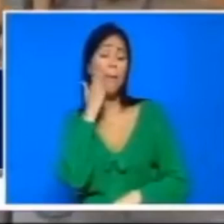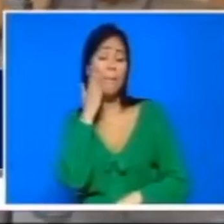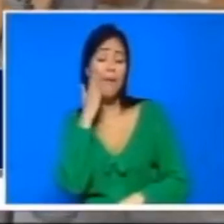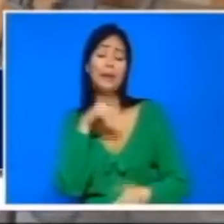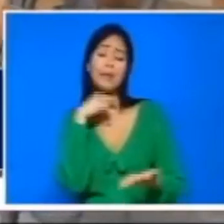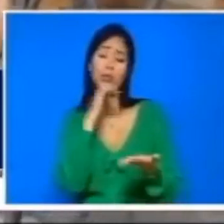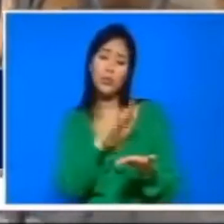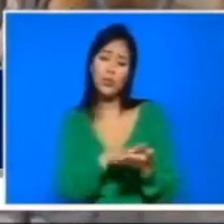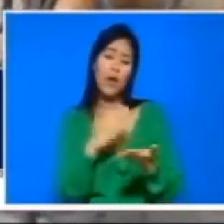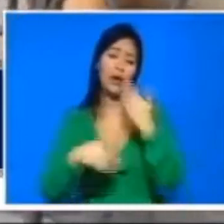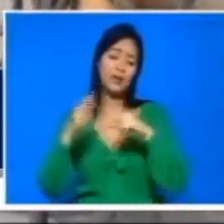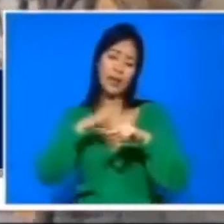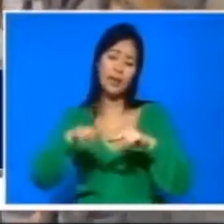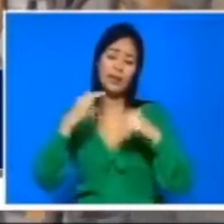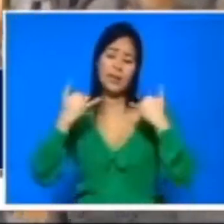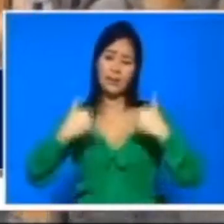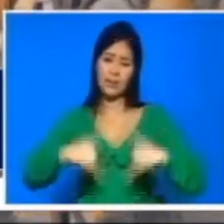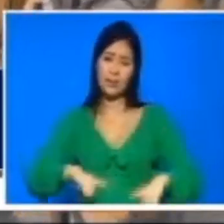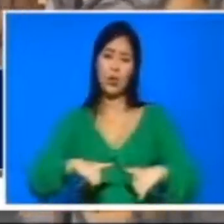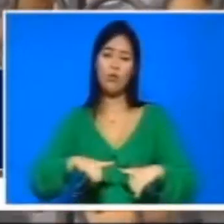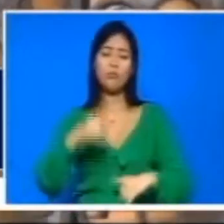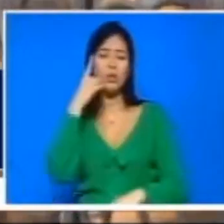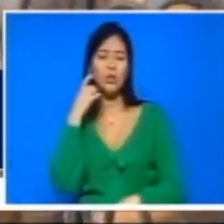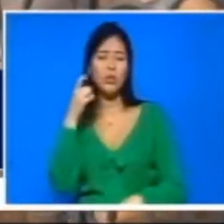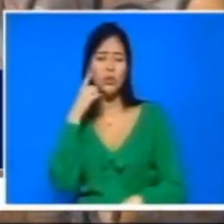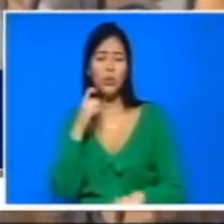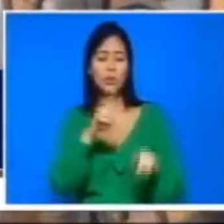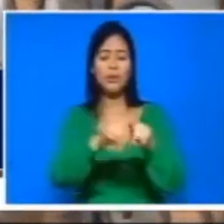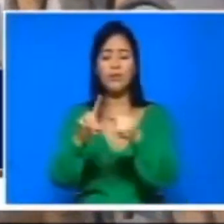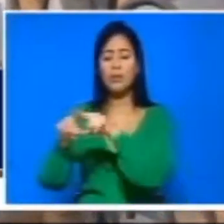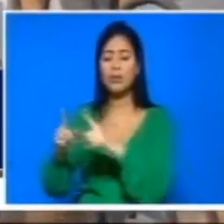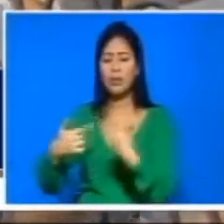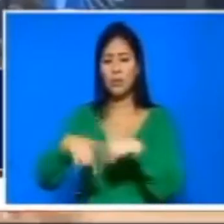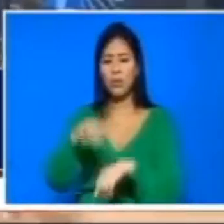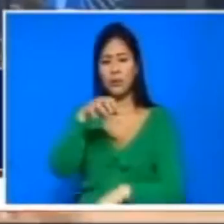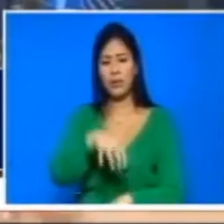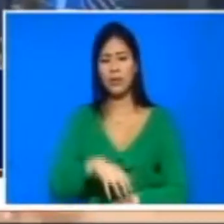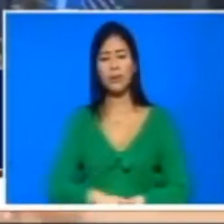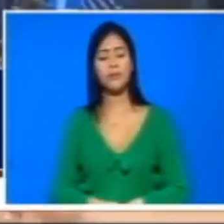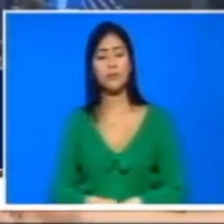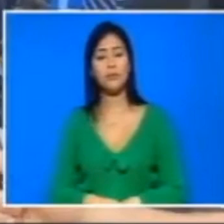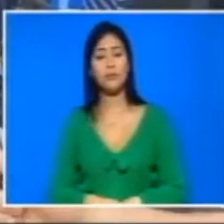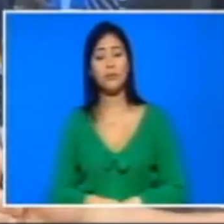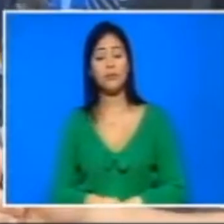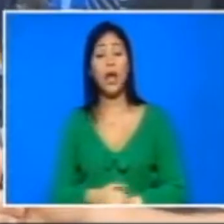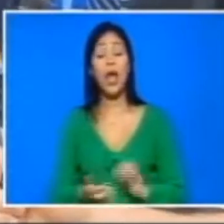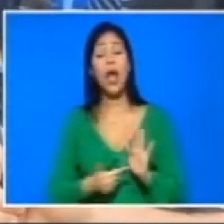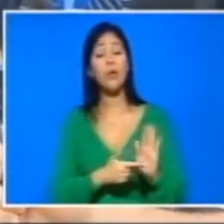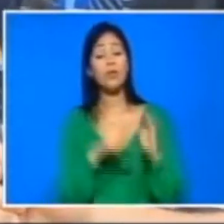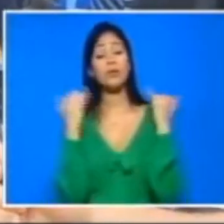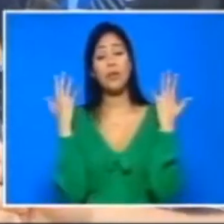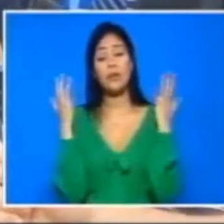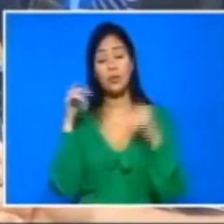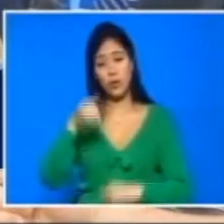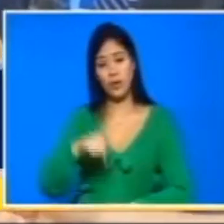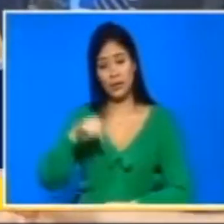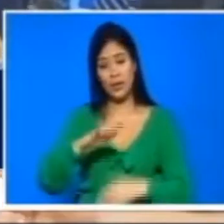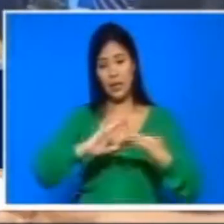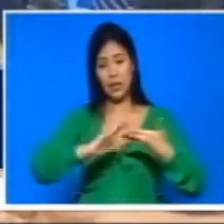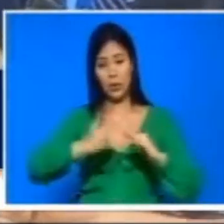rey Herodes. Son décadas de tradición en diferentes zonas del estado. Es una manifestación que acá en la comunidad de La